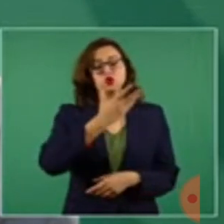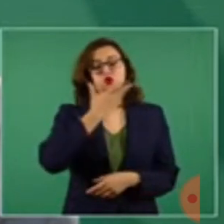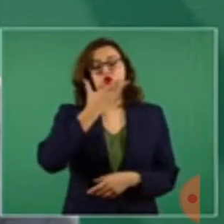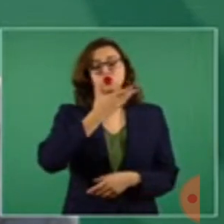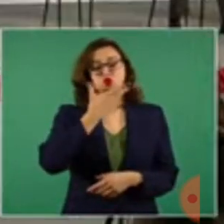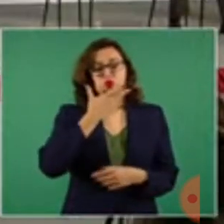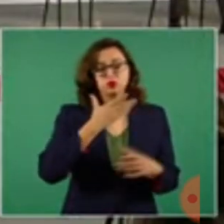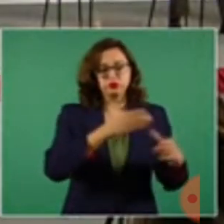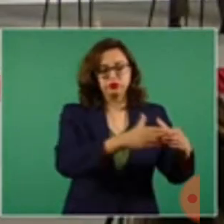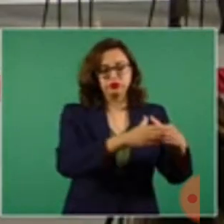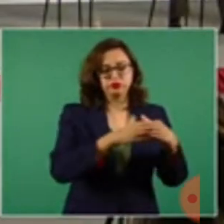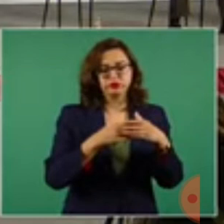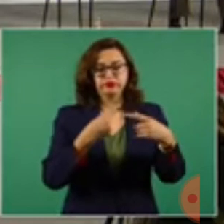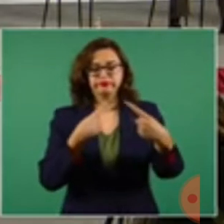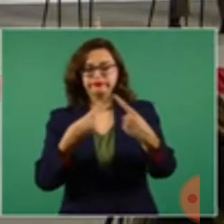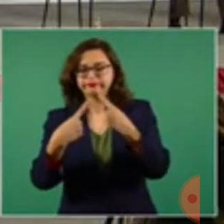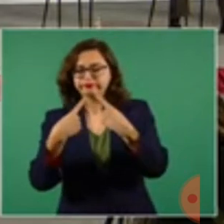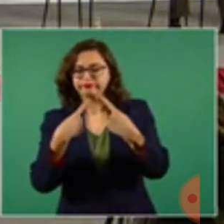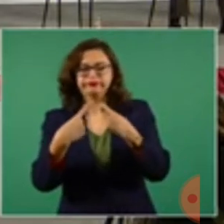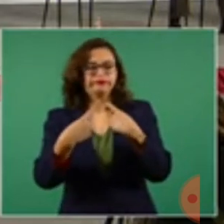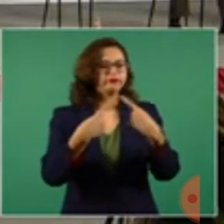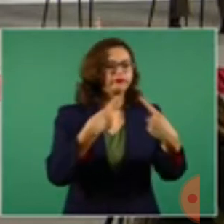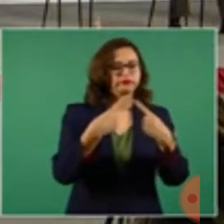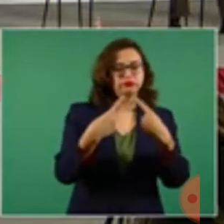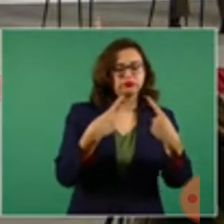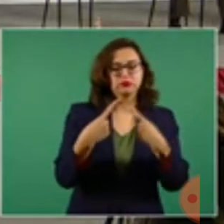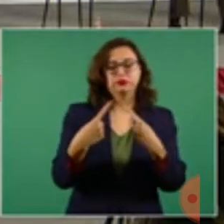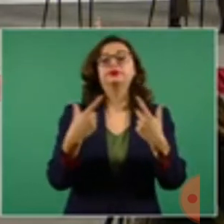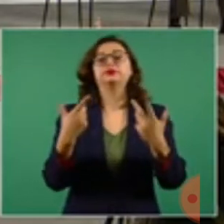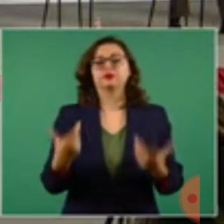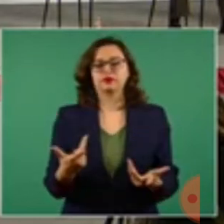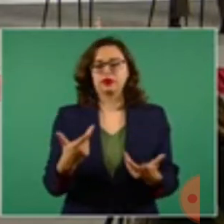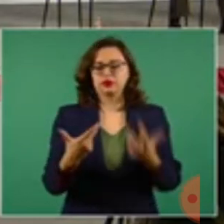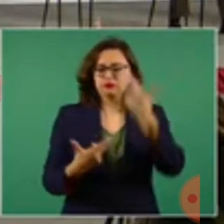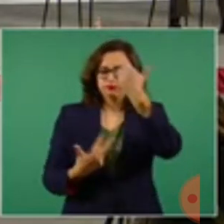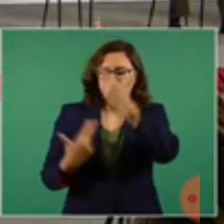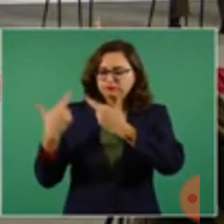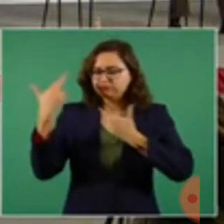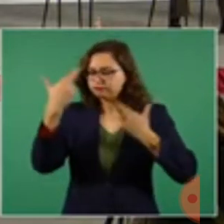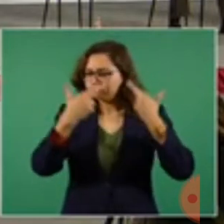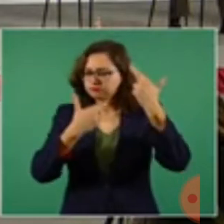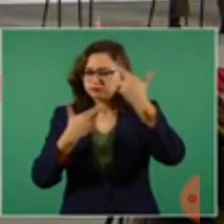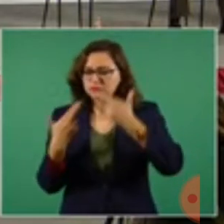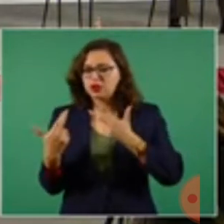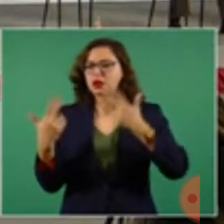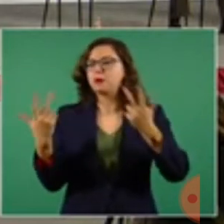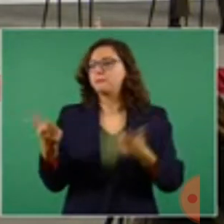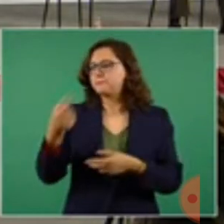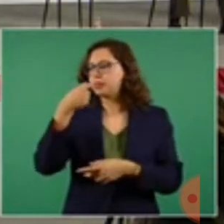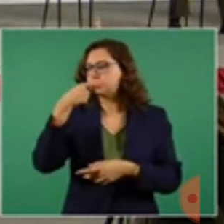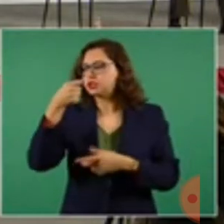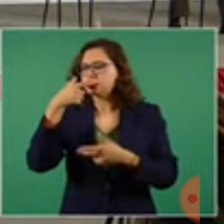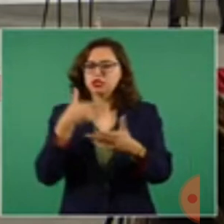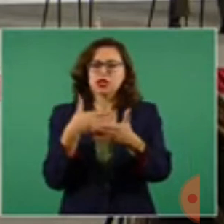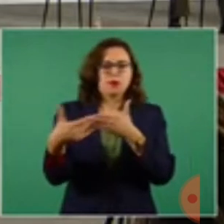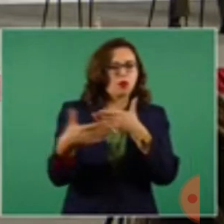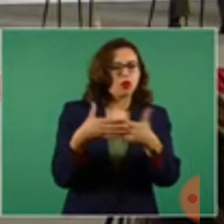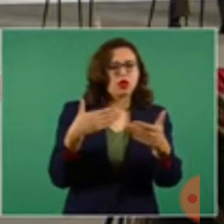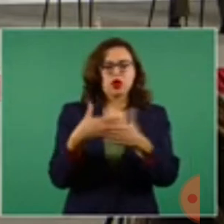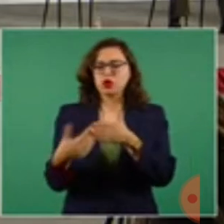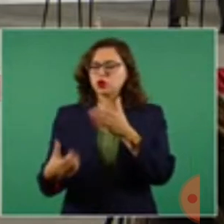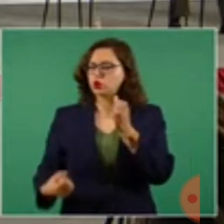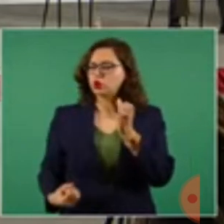nuestro país. Ellos, estos especialistas, son los que revisan los últimos avances y como podemos ver en